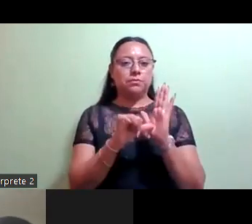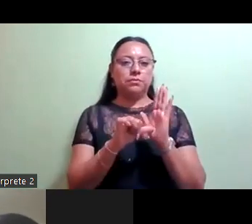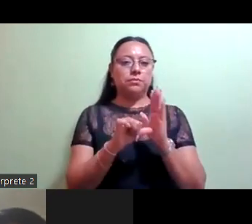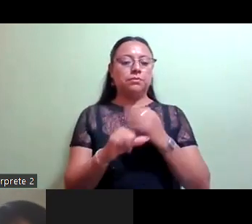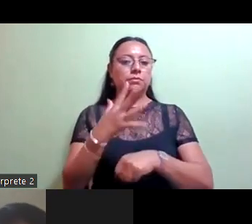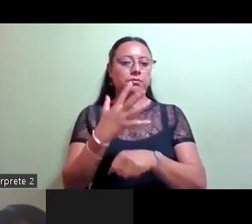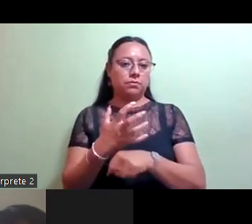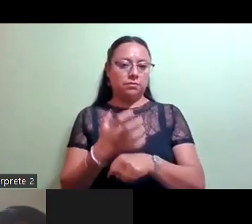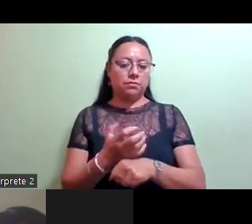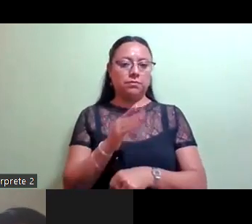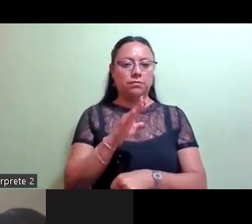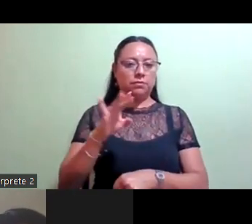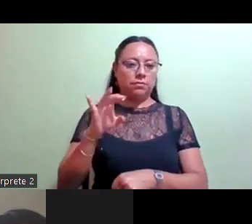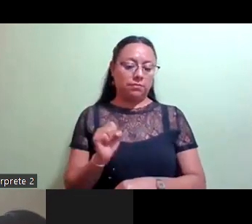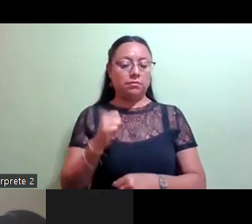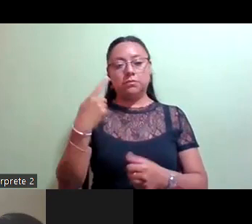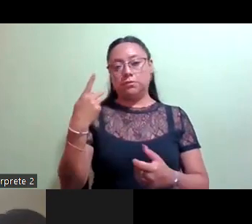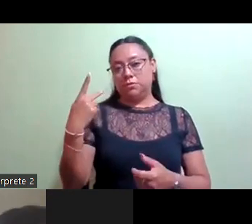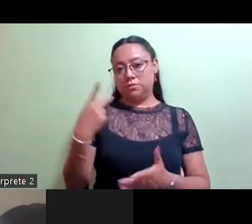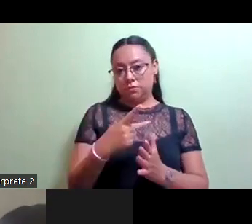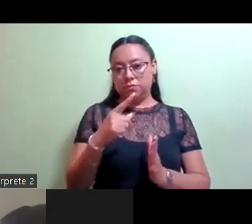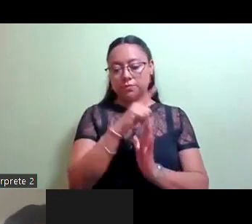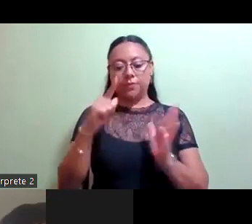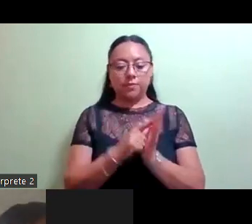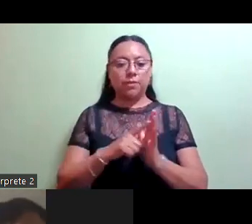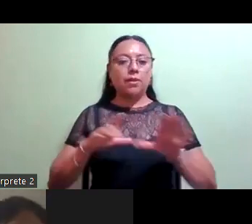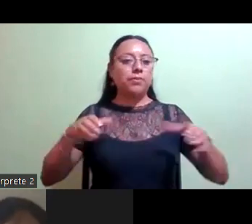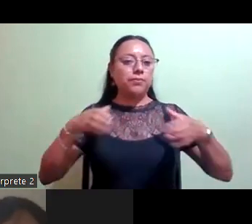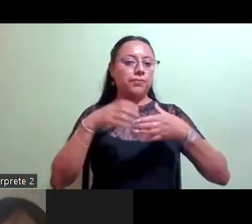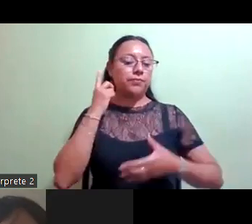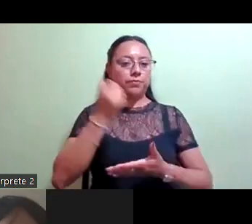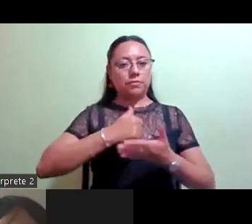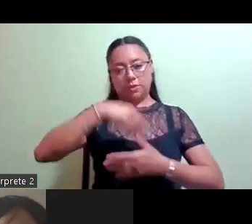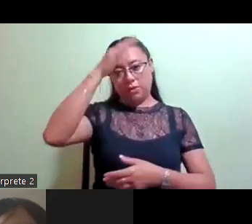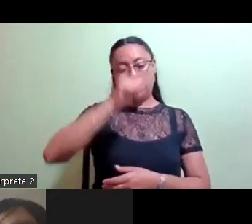5 bis de la Ley Orgánica del Congreso de la Ciudad de México y el acuerdo